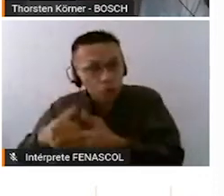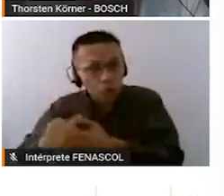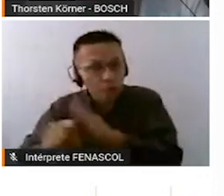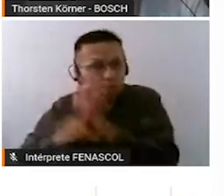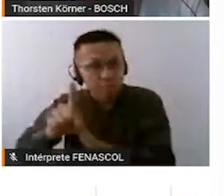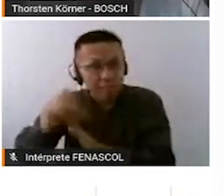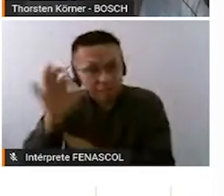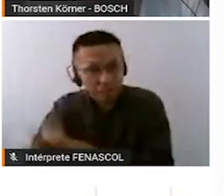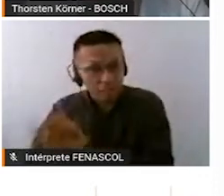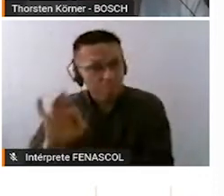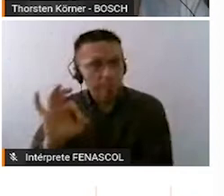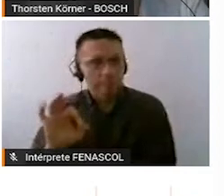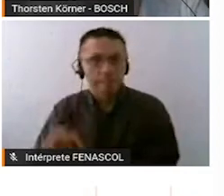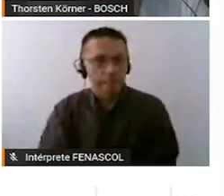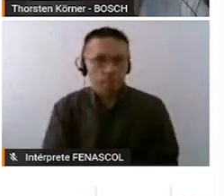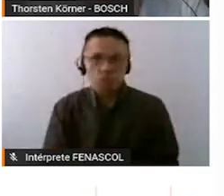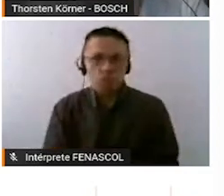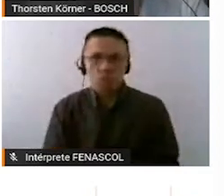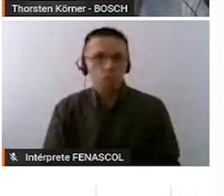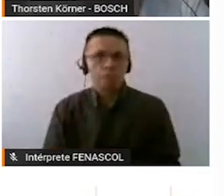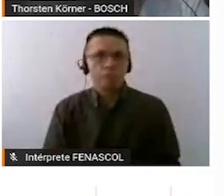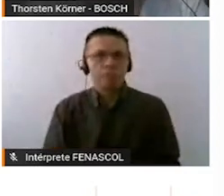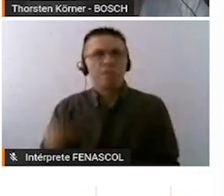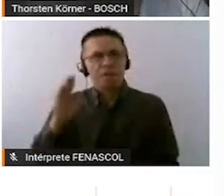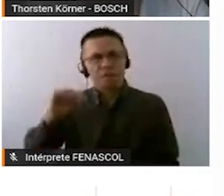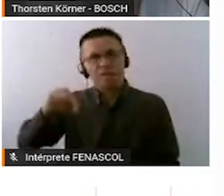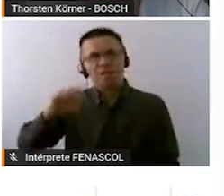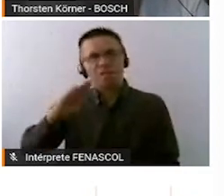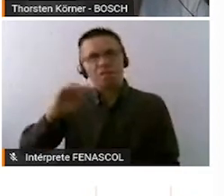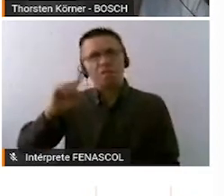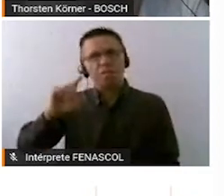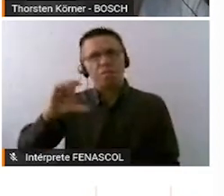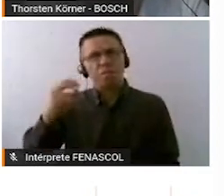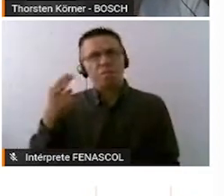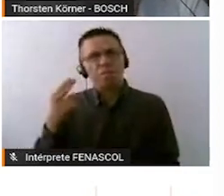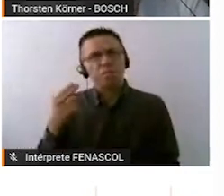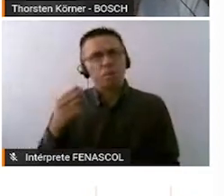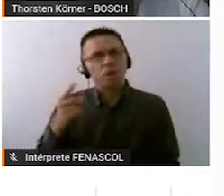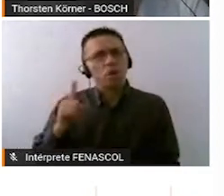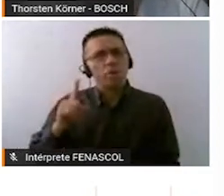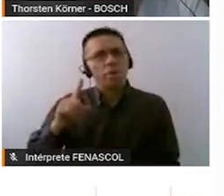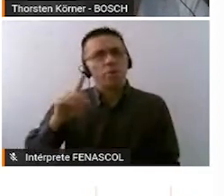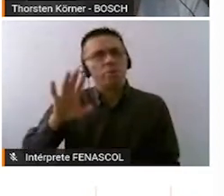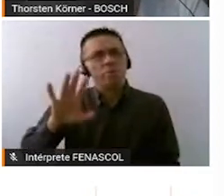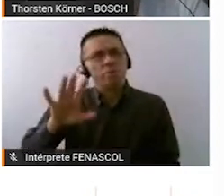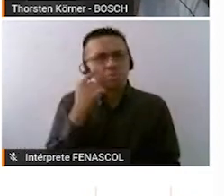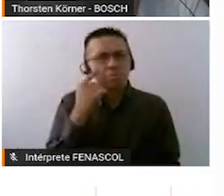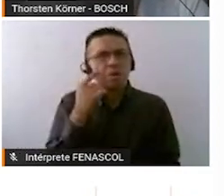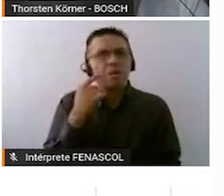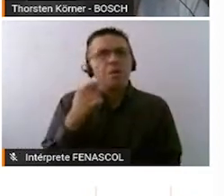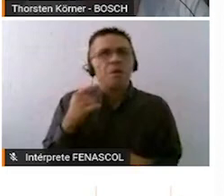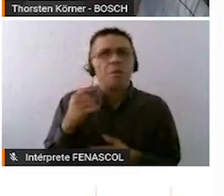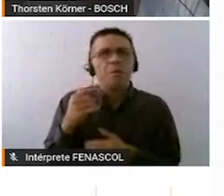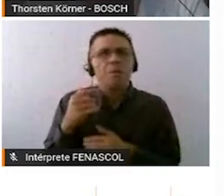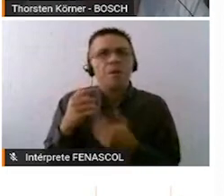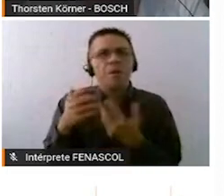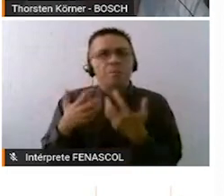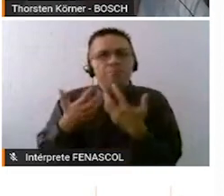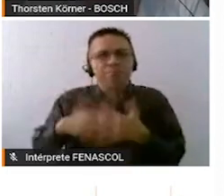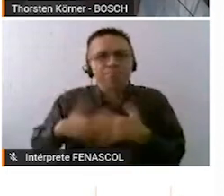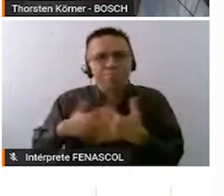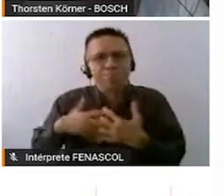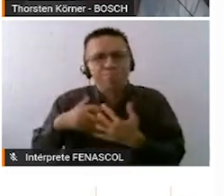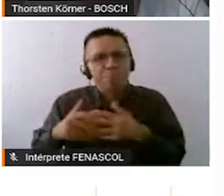no he escuchado de Bosch, pero sí en otros ejemplos, en donde se han implementado procesos Industria